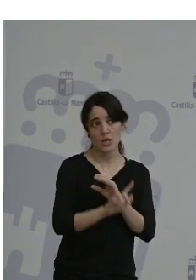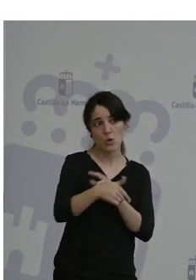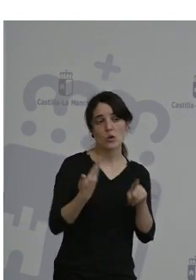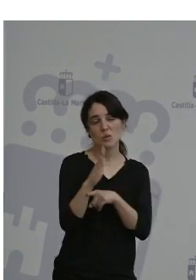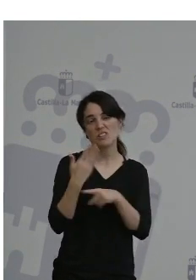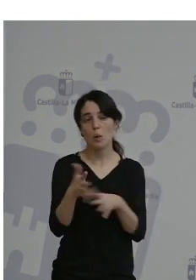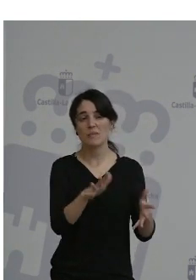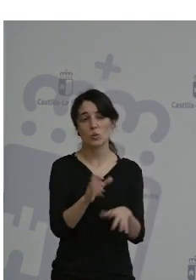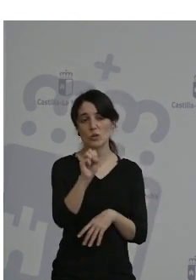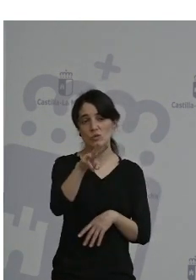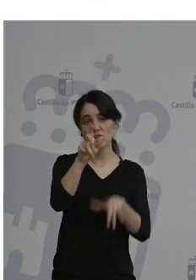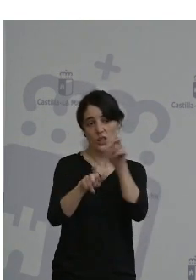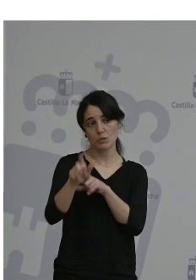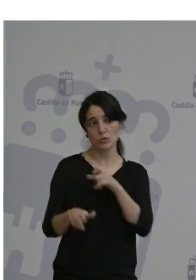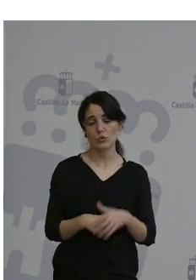personas.